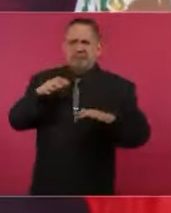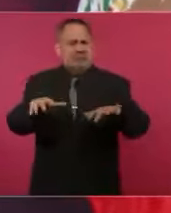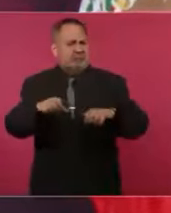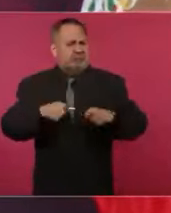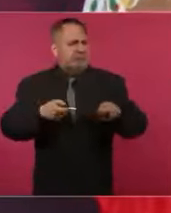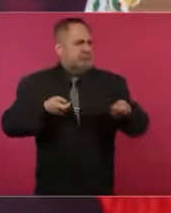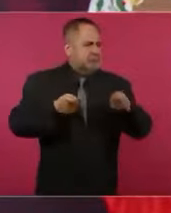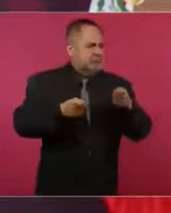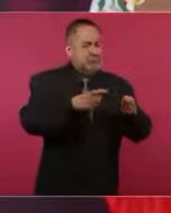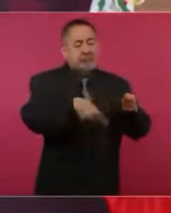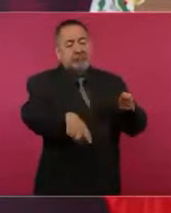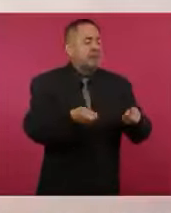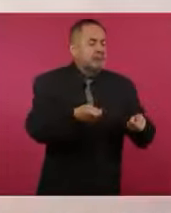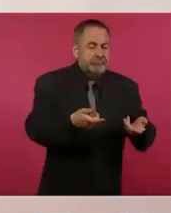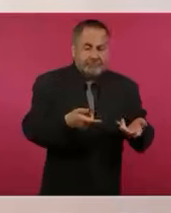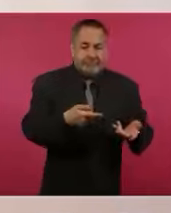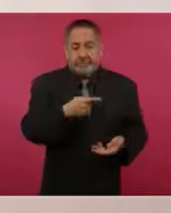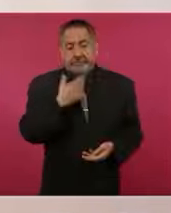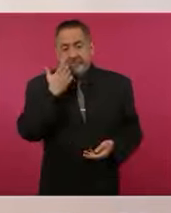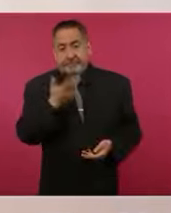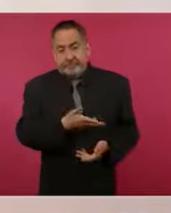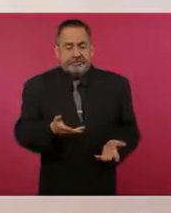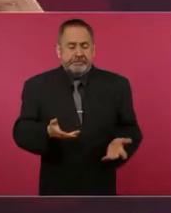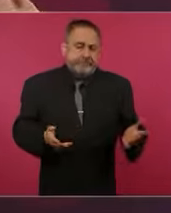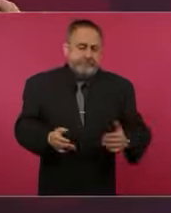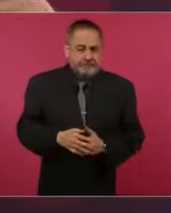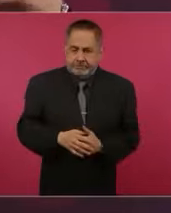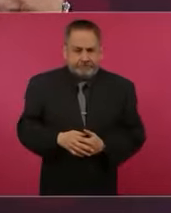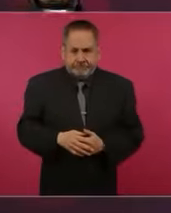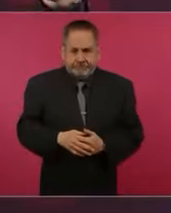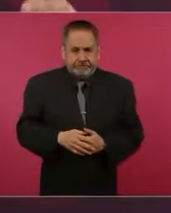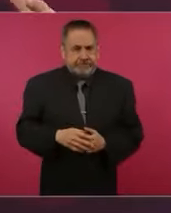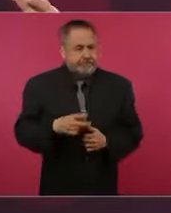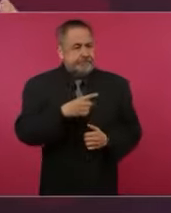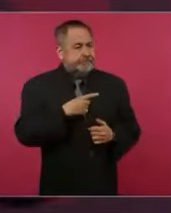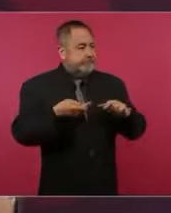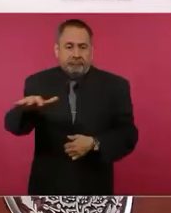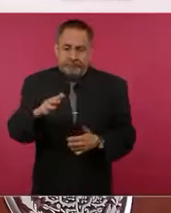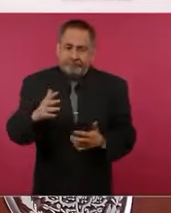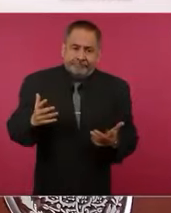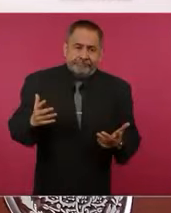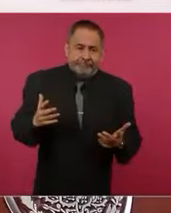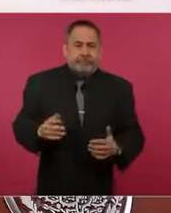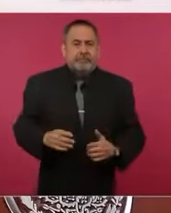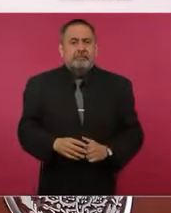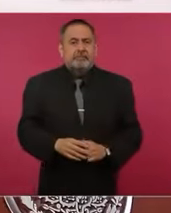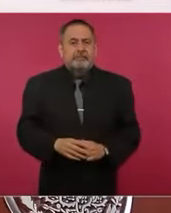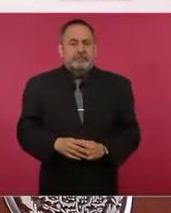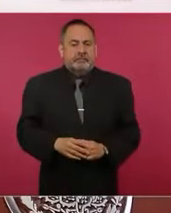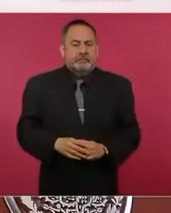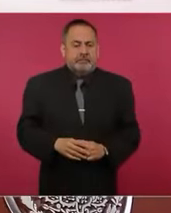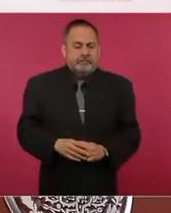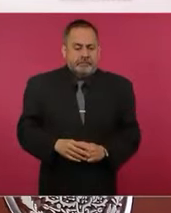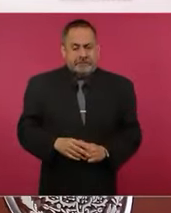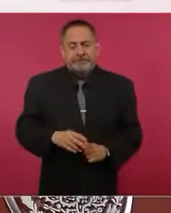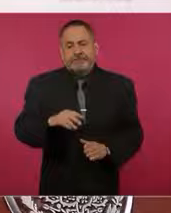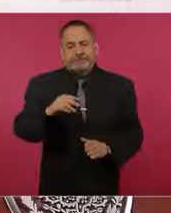judicial a su servicio, y tiene que haber un poder judicial al servicio del pueblo. Entonces, sí